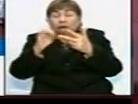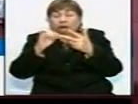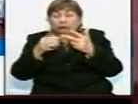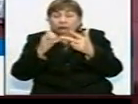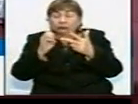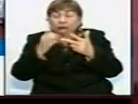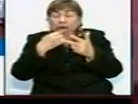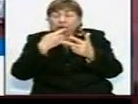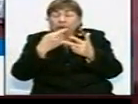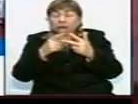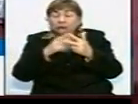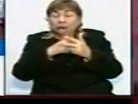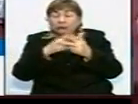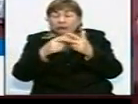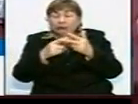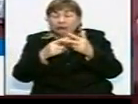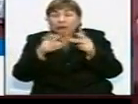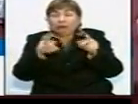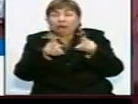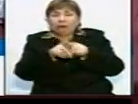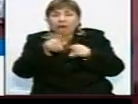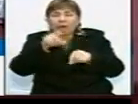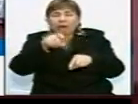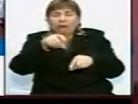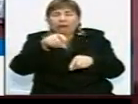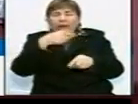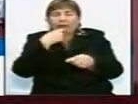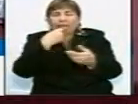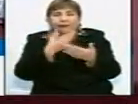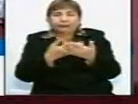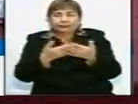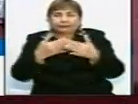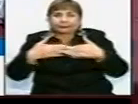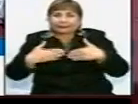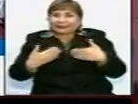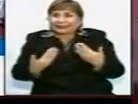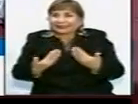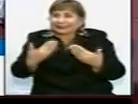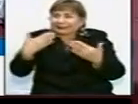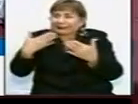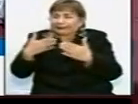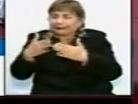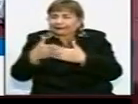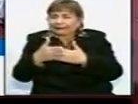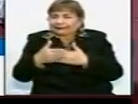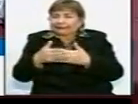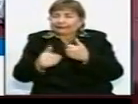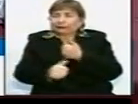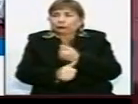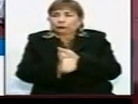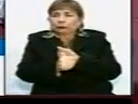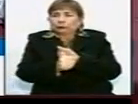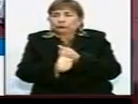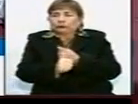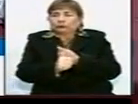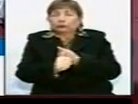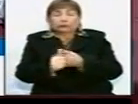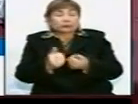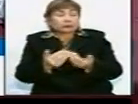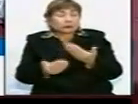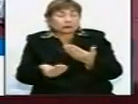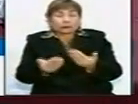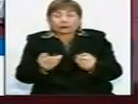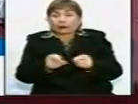este la necesidad de poder reducir la brecha de riesgo lo que también se